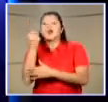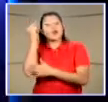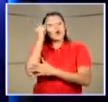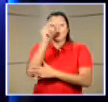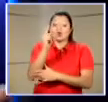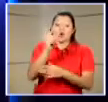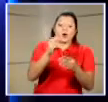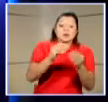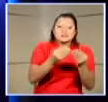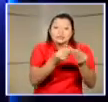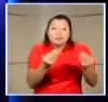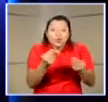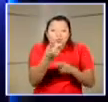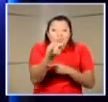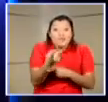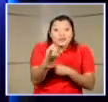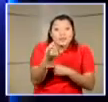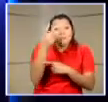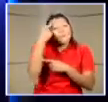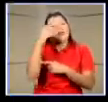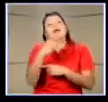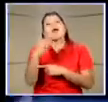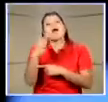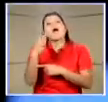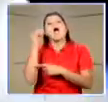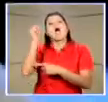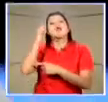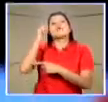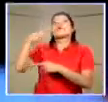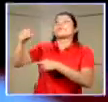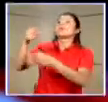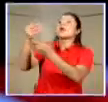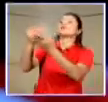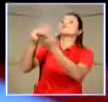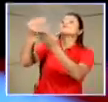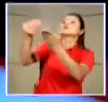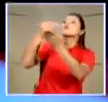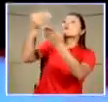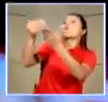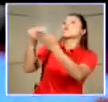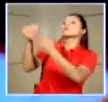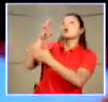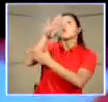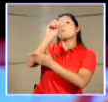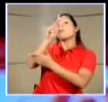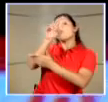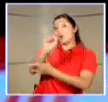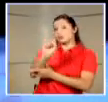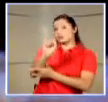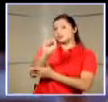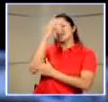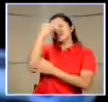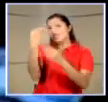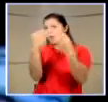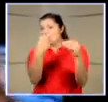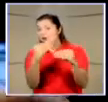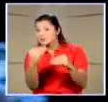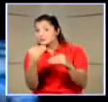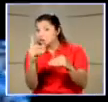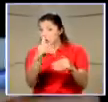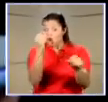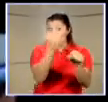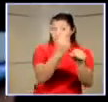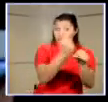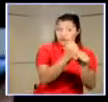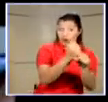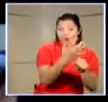ir como loco a comprar bonos. Y los que venden bonos en grandes cantidades no es ni la clase trabajadora, ni los micros, ni los pequeños,